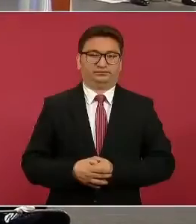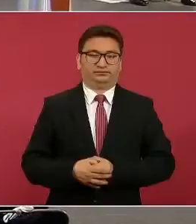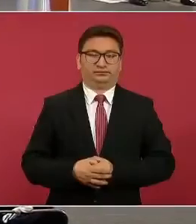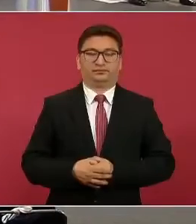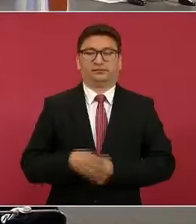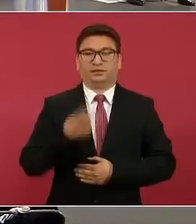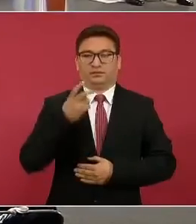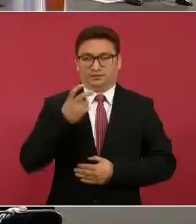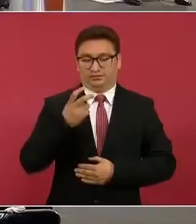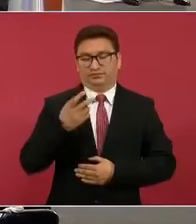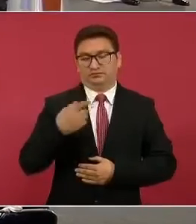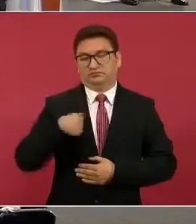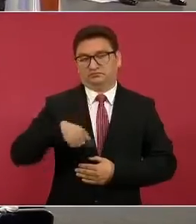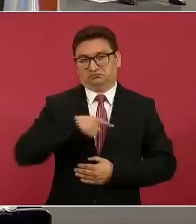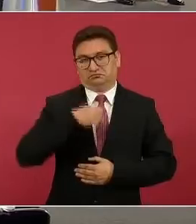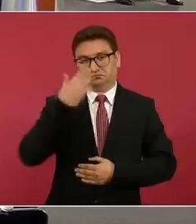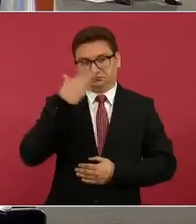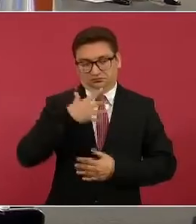vamos saliendo,